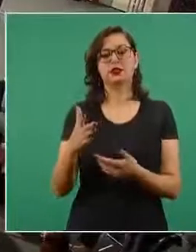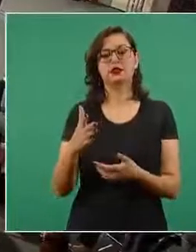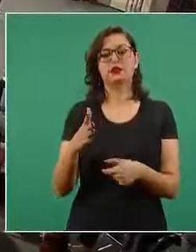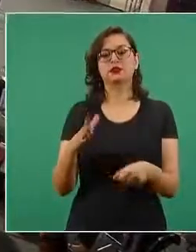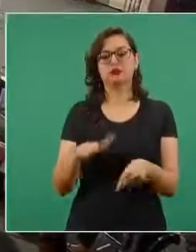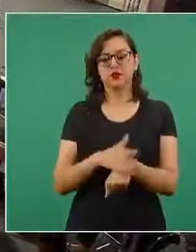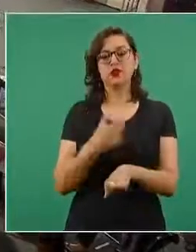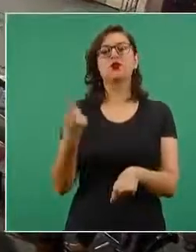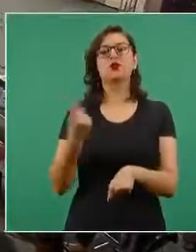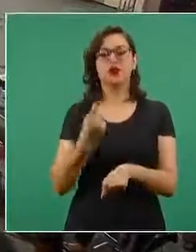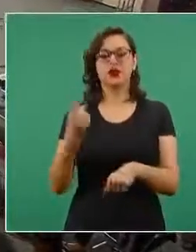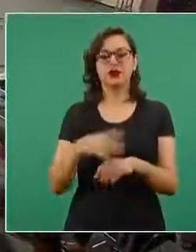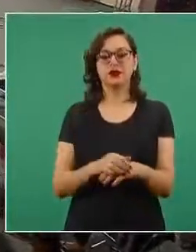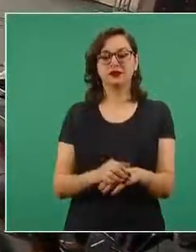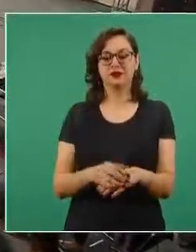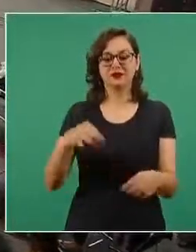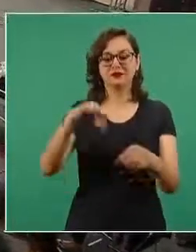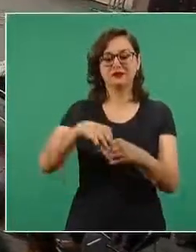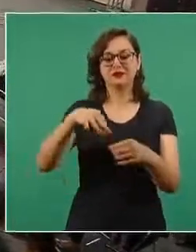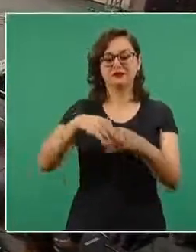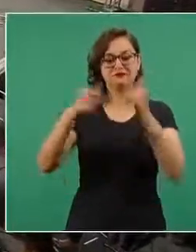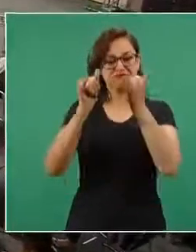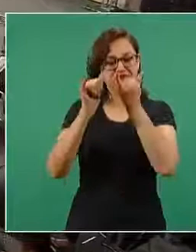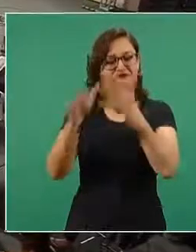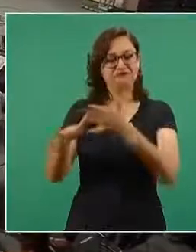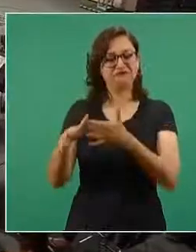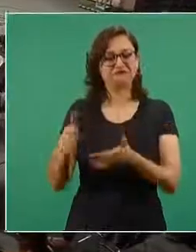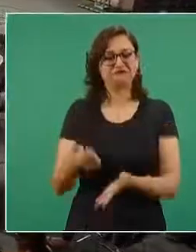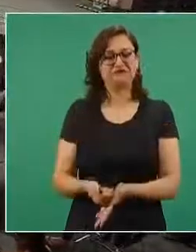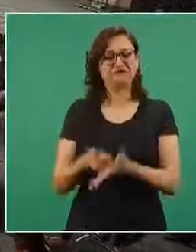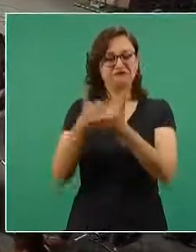porque les había ayudado en el fraude